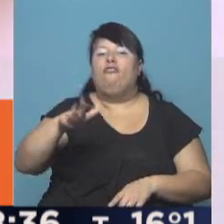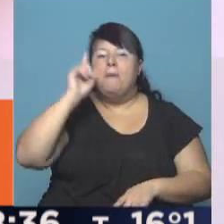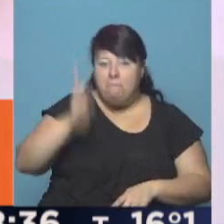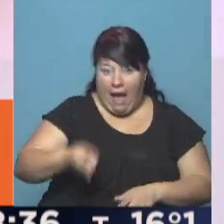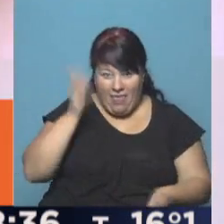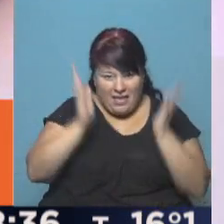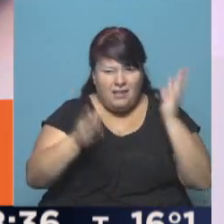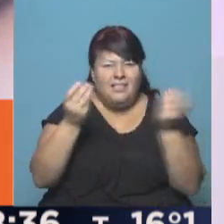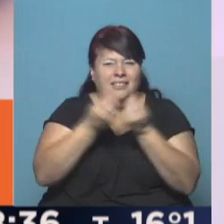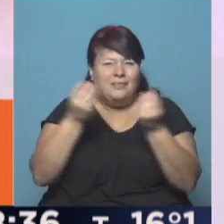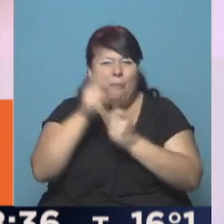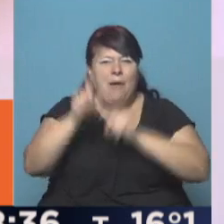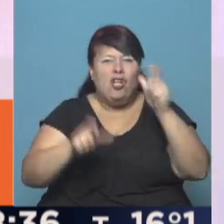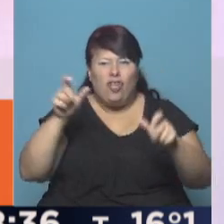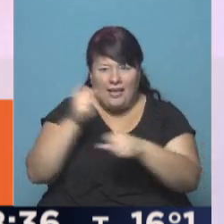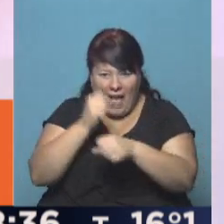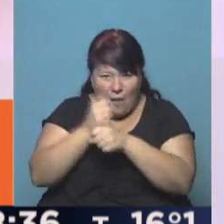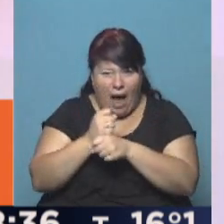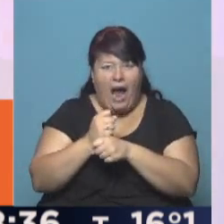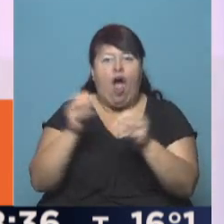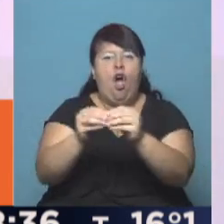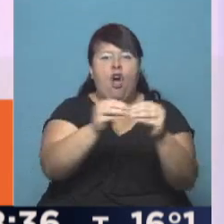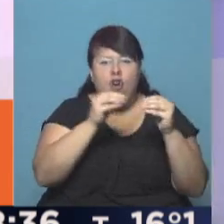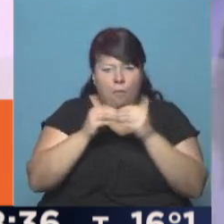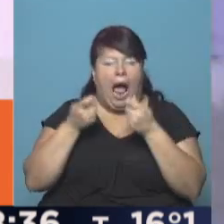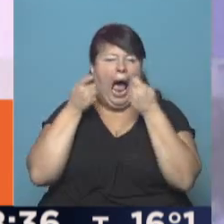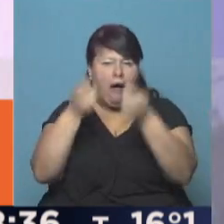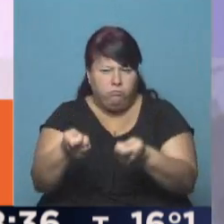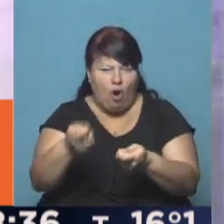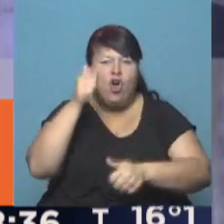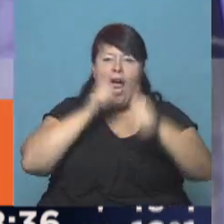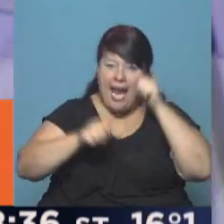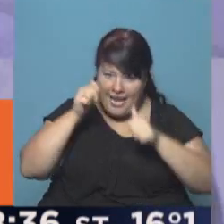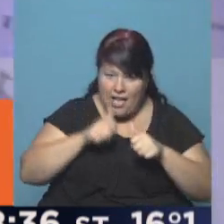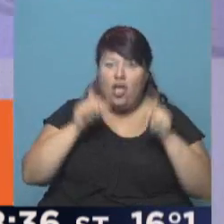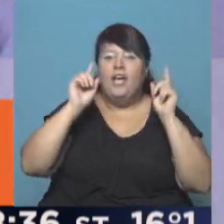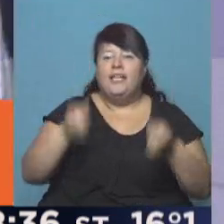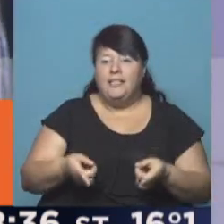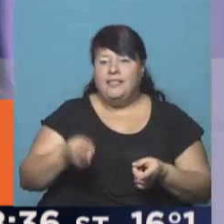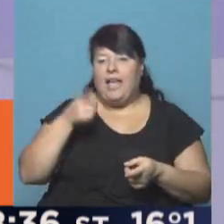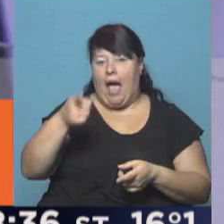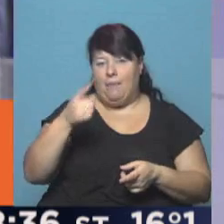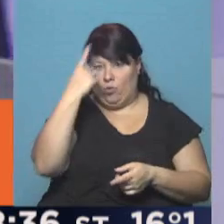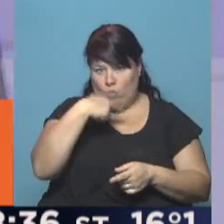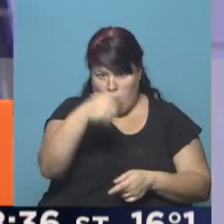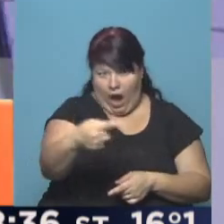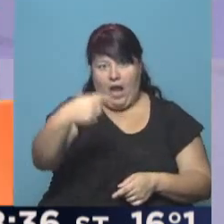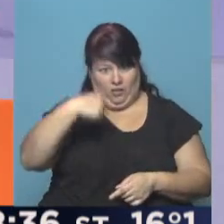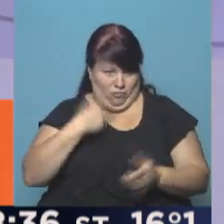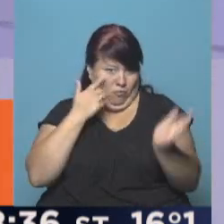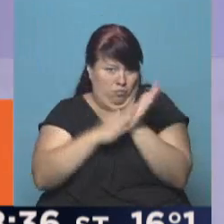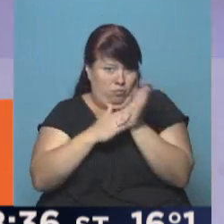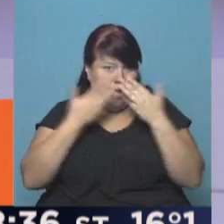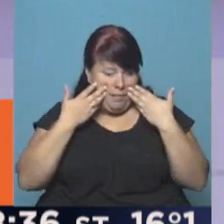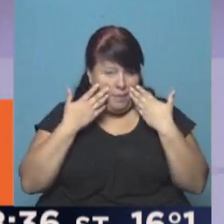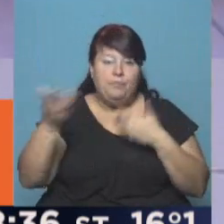tenemos decenas decenas de trabajadores y compañeros que se han solidarizado que están heridos como bueno también este tu rostro y el mío lo indican